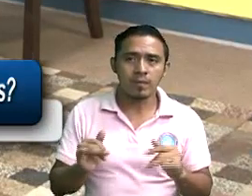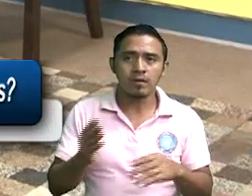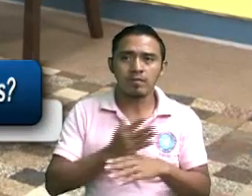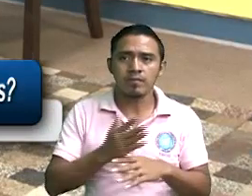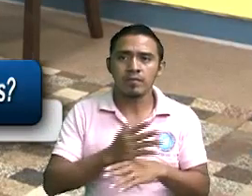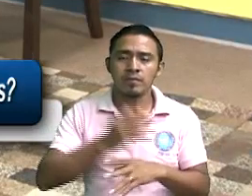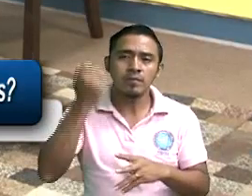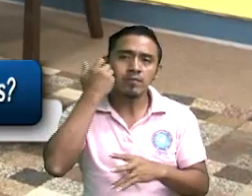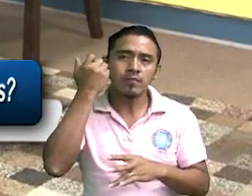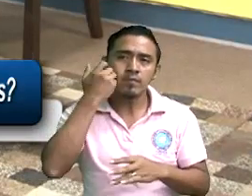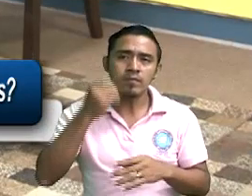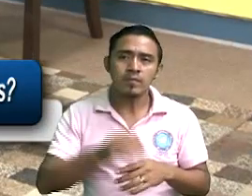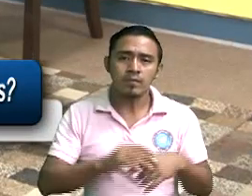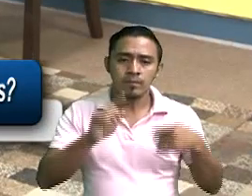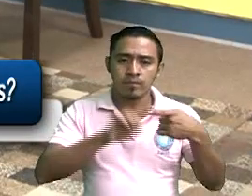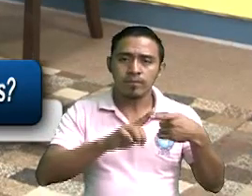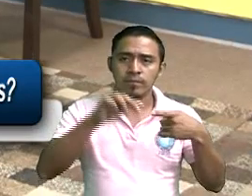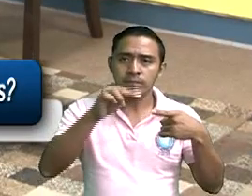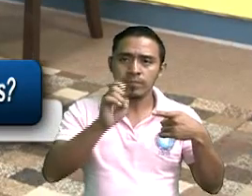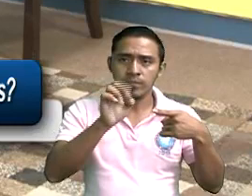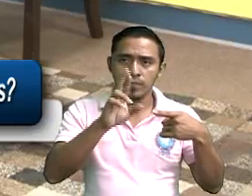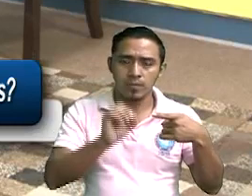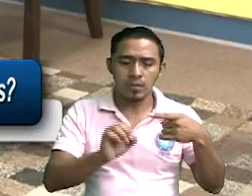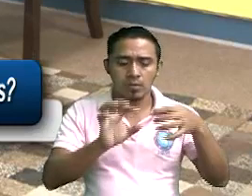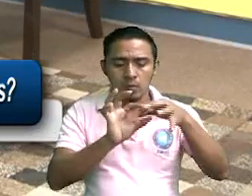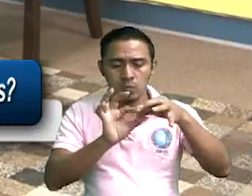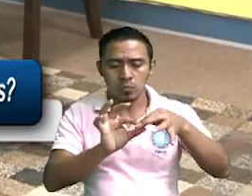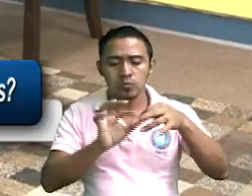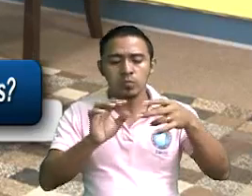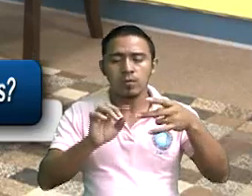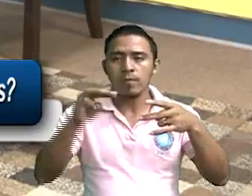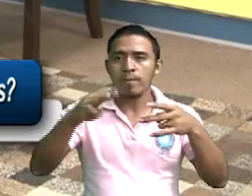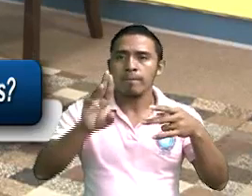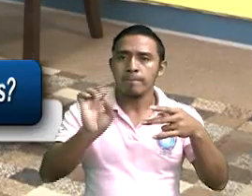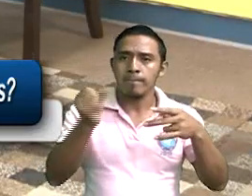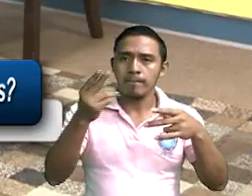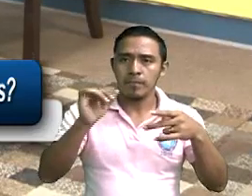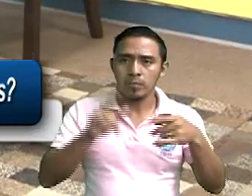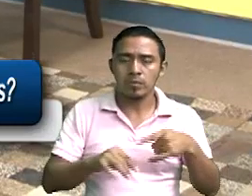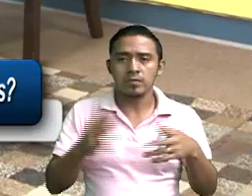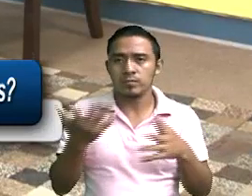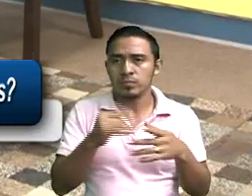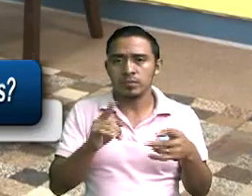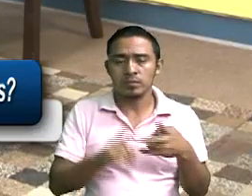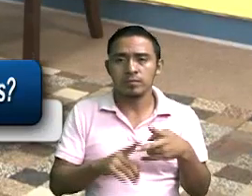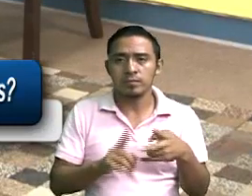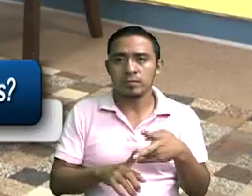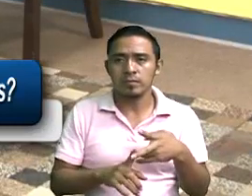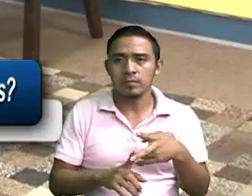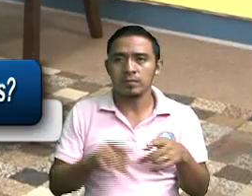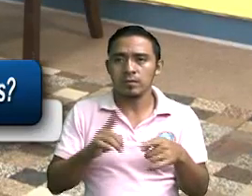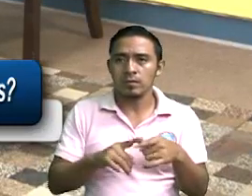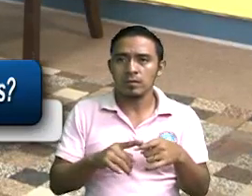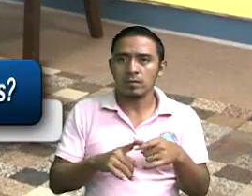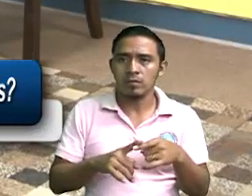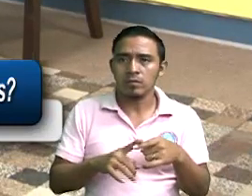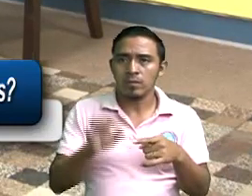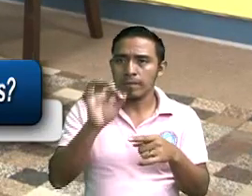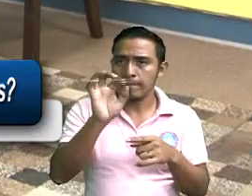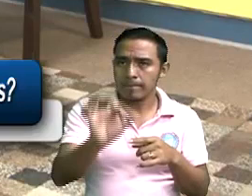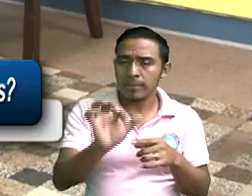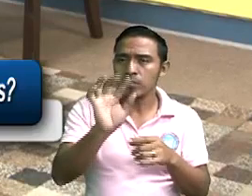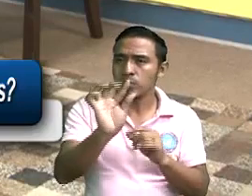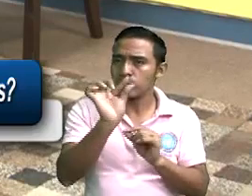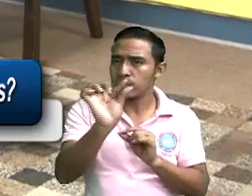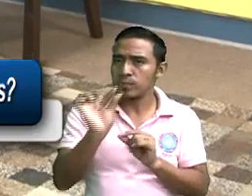las enfermedades neuromusculares, de la unión neuromuscular, hemos hablado de las enfermedades musculares. Y también me gustaría hablar un poquito de